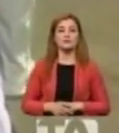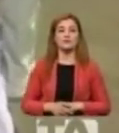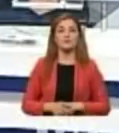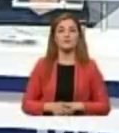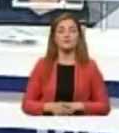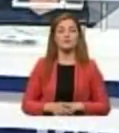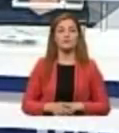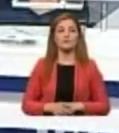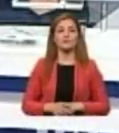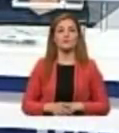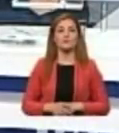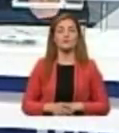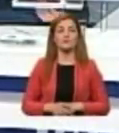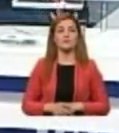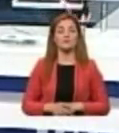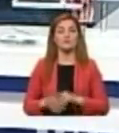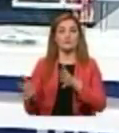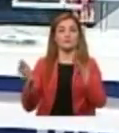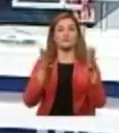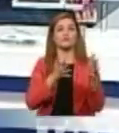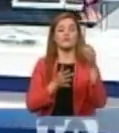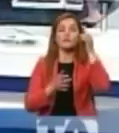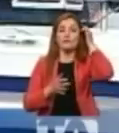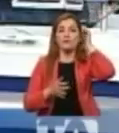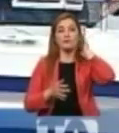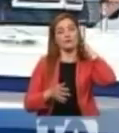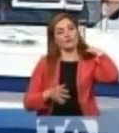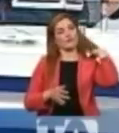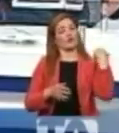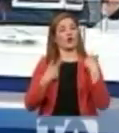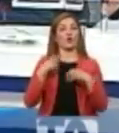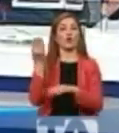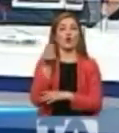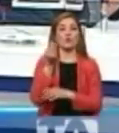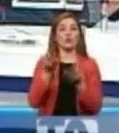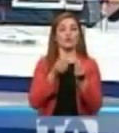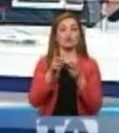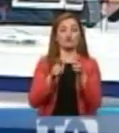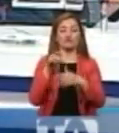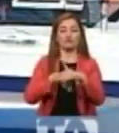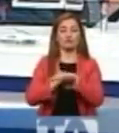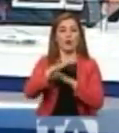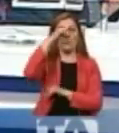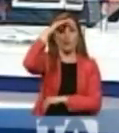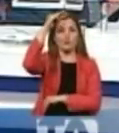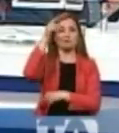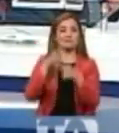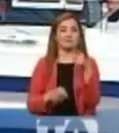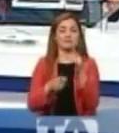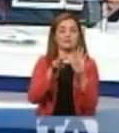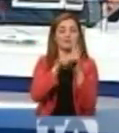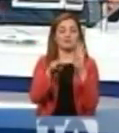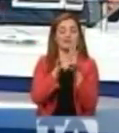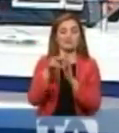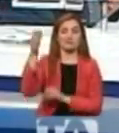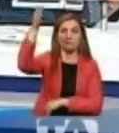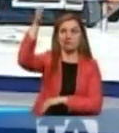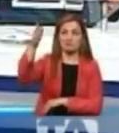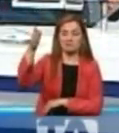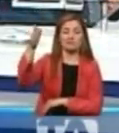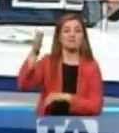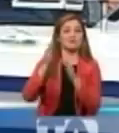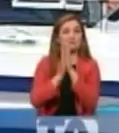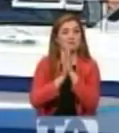horas. Cientos de jóvenes no pudieron ingresar a la Policía Nacional por no cumplir con el requisito de la estatura